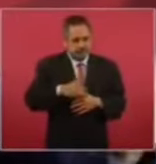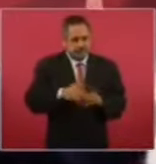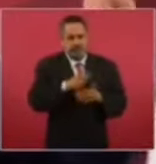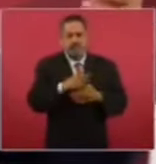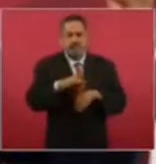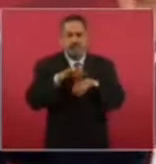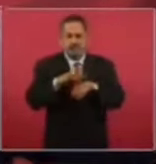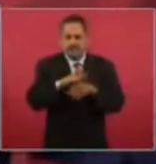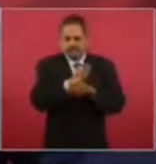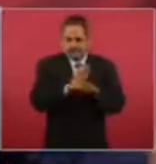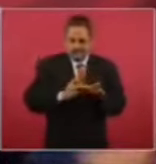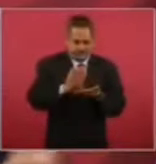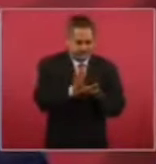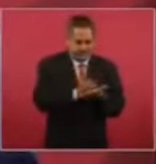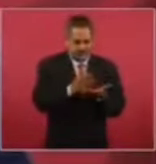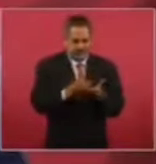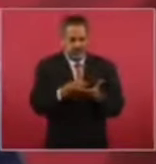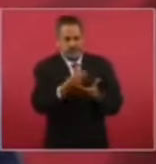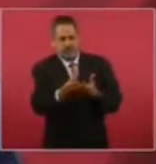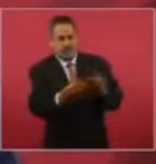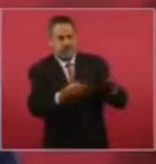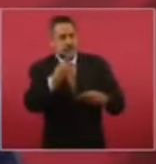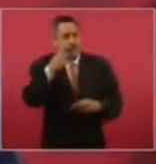después de ir a votar.